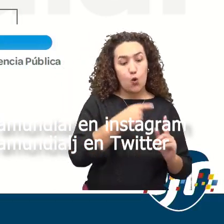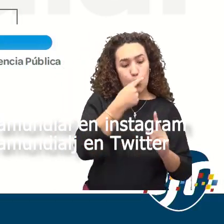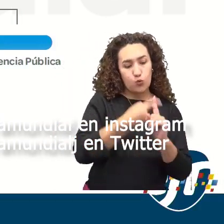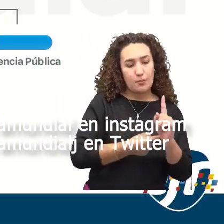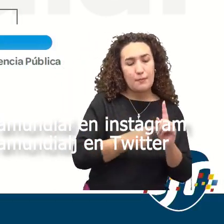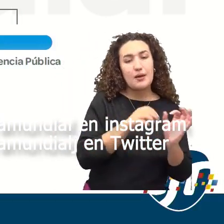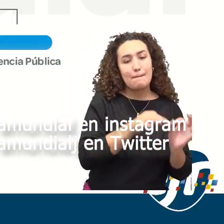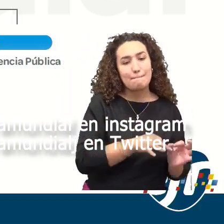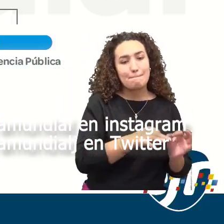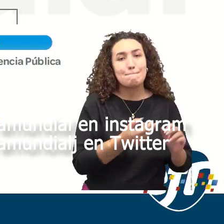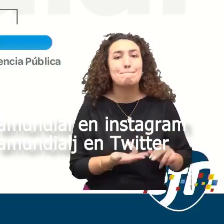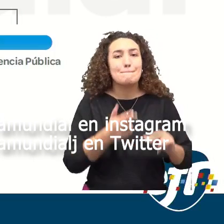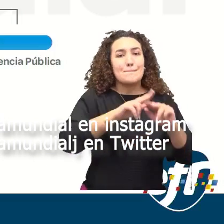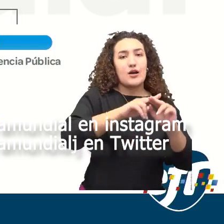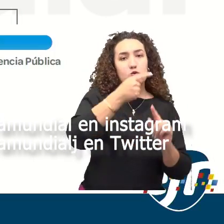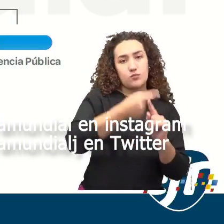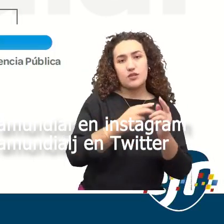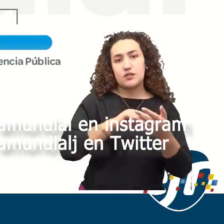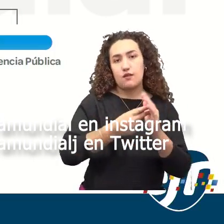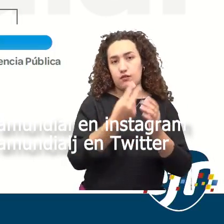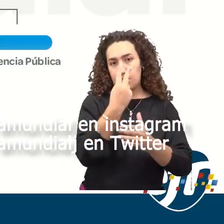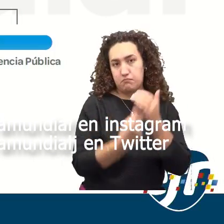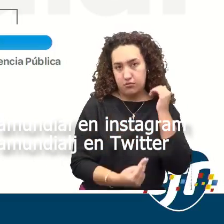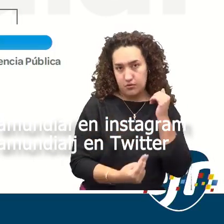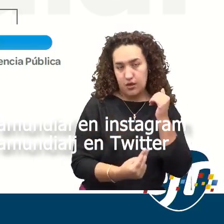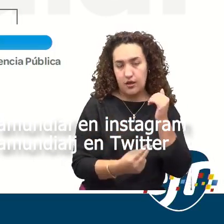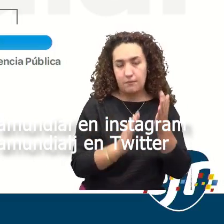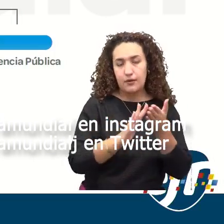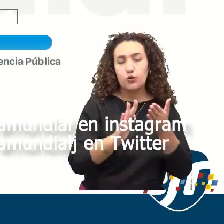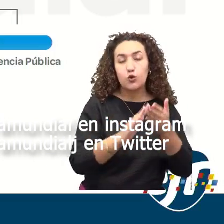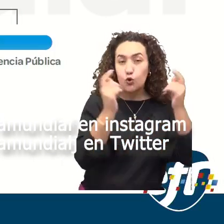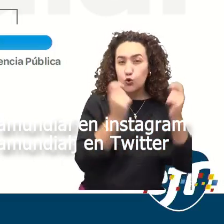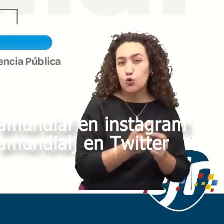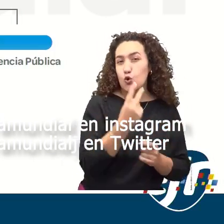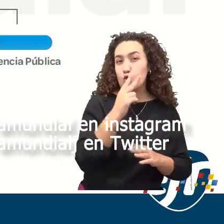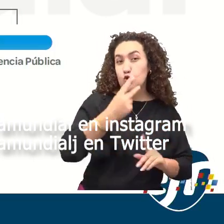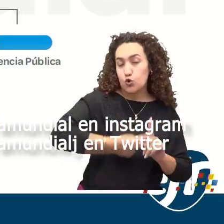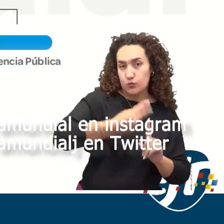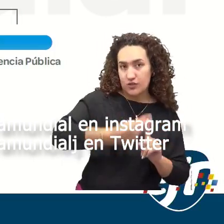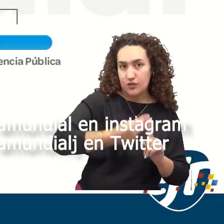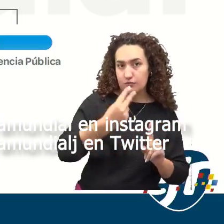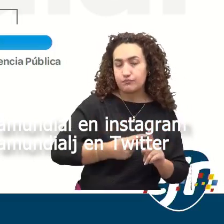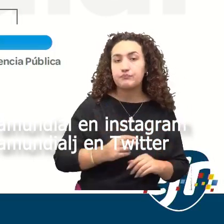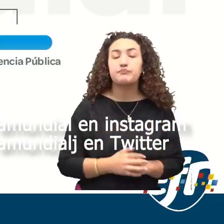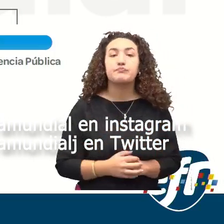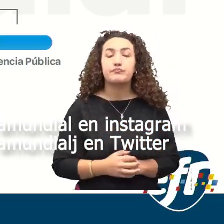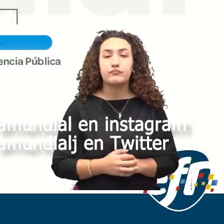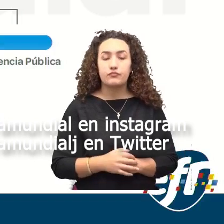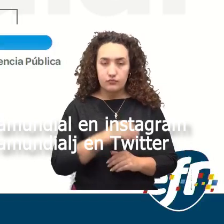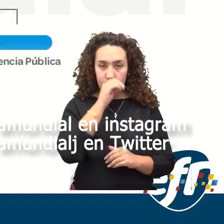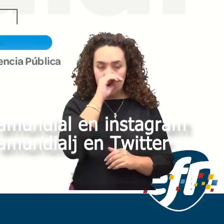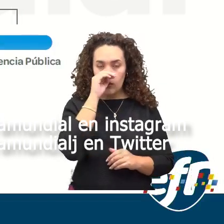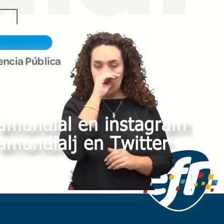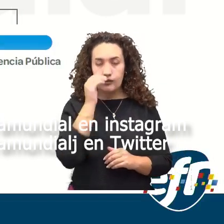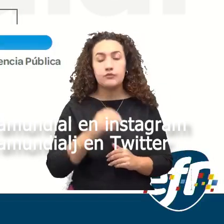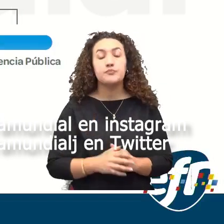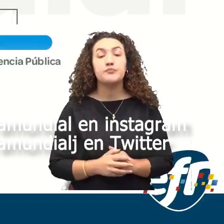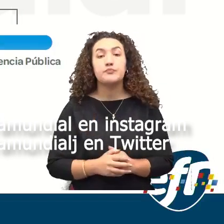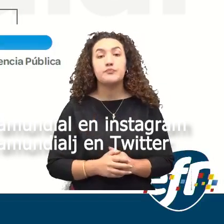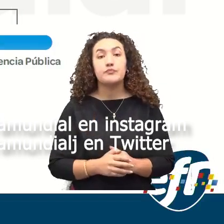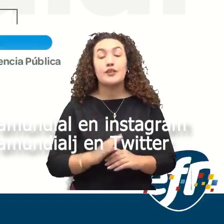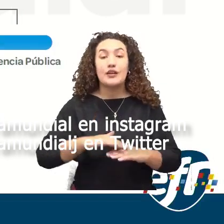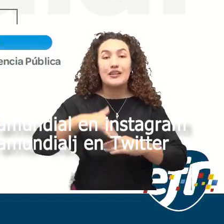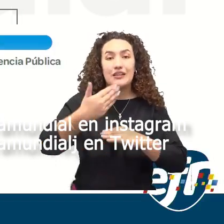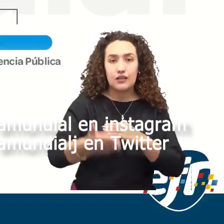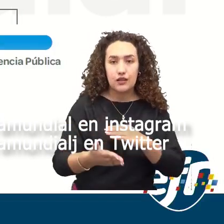2 meses, para poder entregar la información requerida, y después de ello se solicitará información